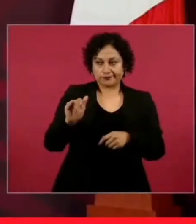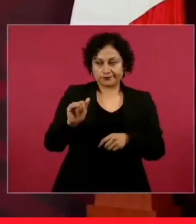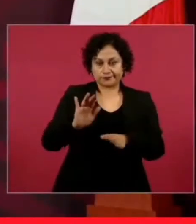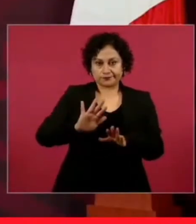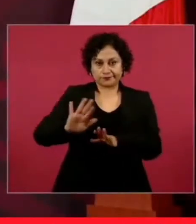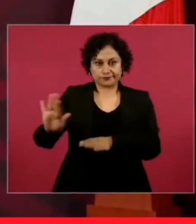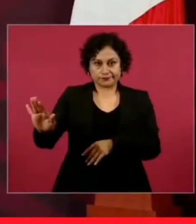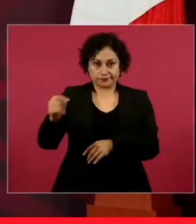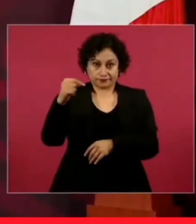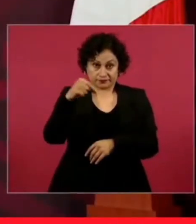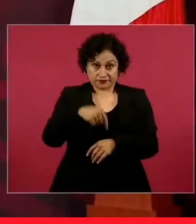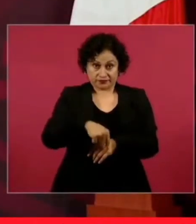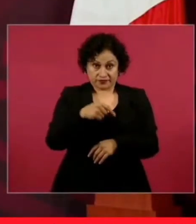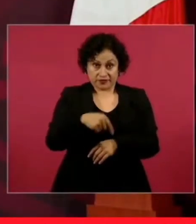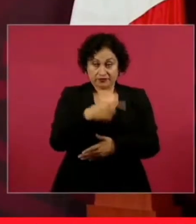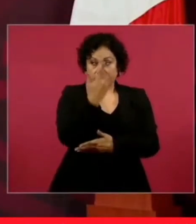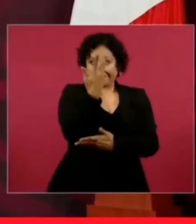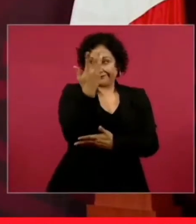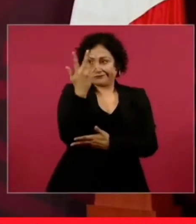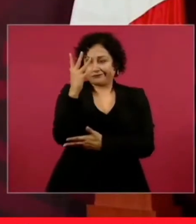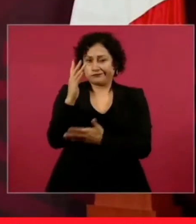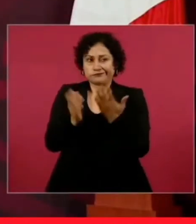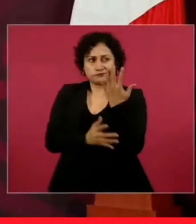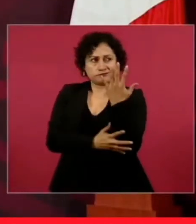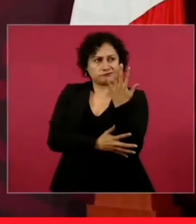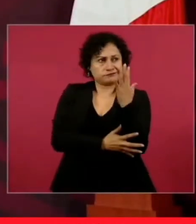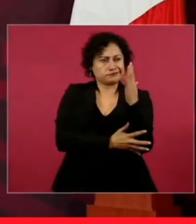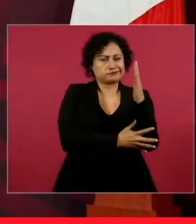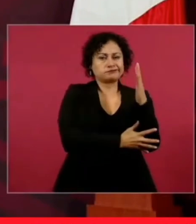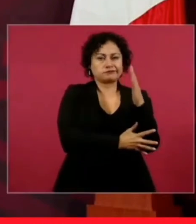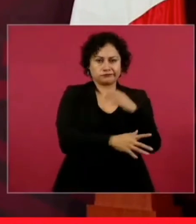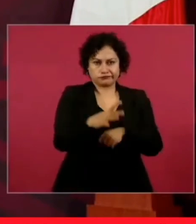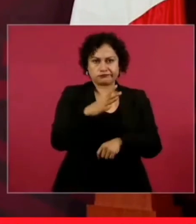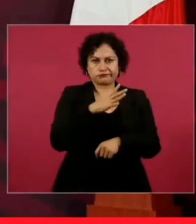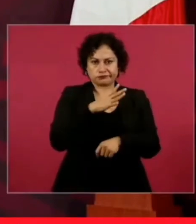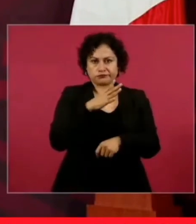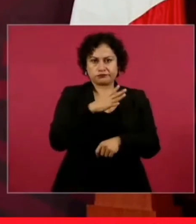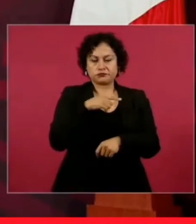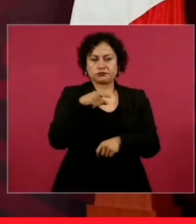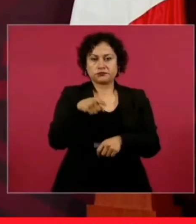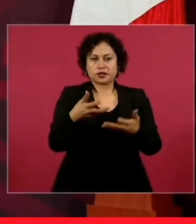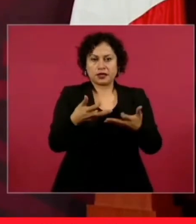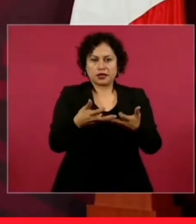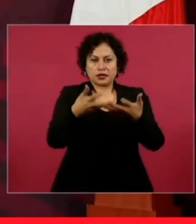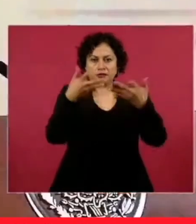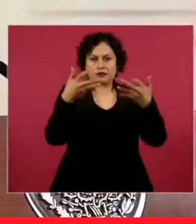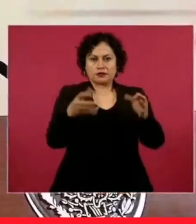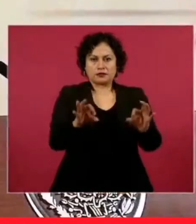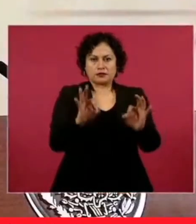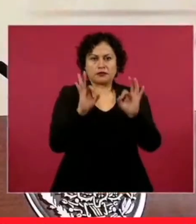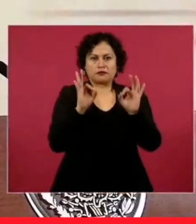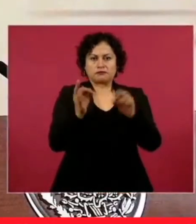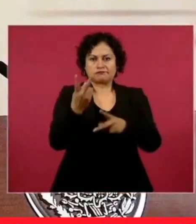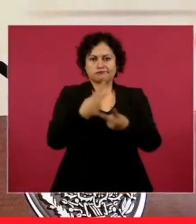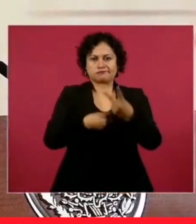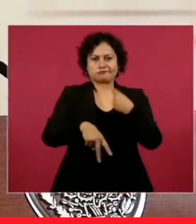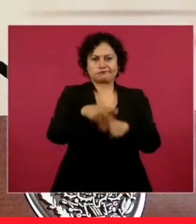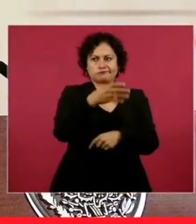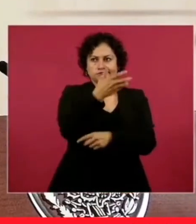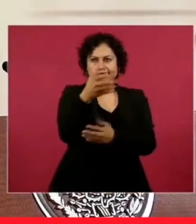selva, tierras buenas para la producción agrícola, agua,